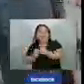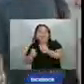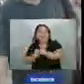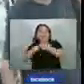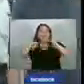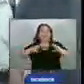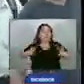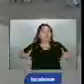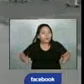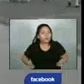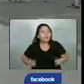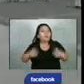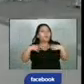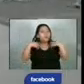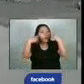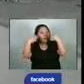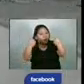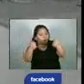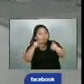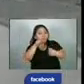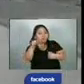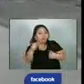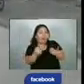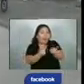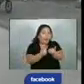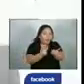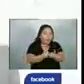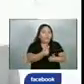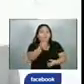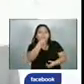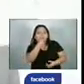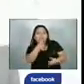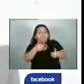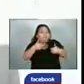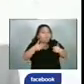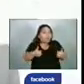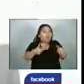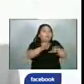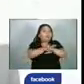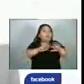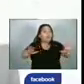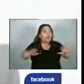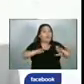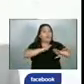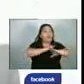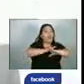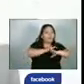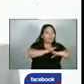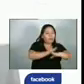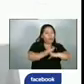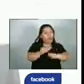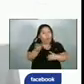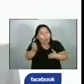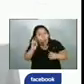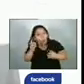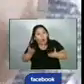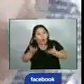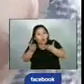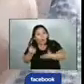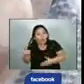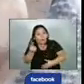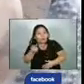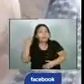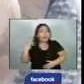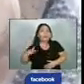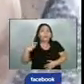la Salud pone a disposición el Programa Especial de Hábitos Saludables, que tiene la finalidad de prevenir y rehabilitar personas